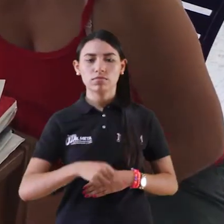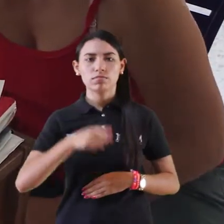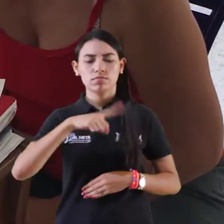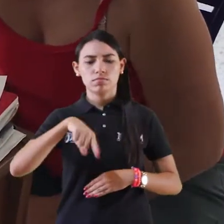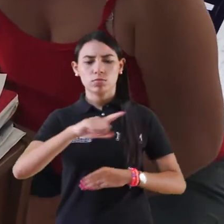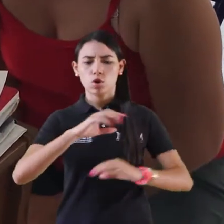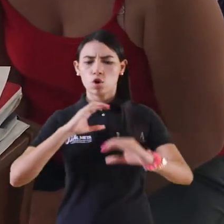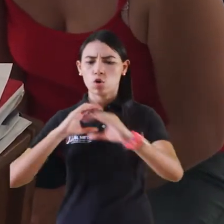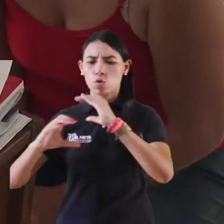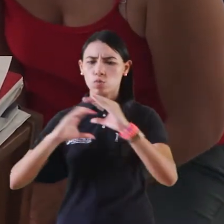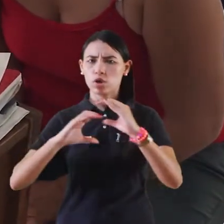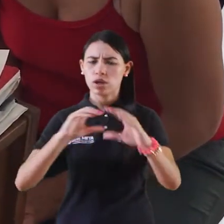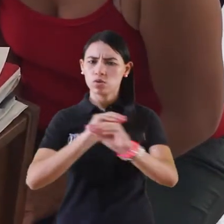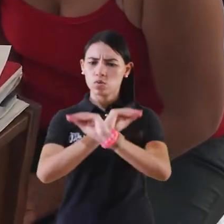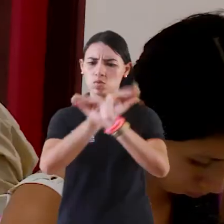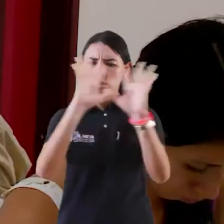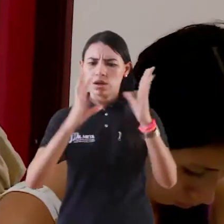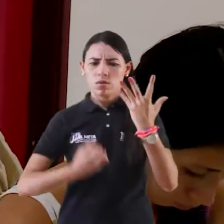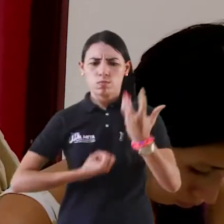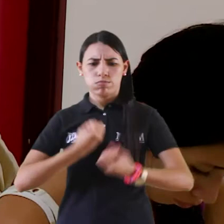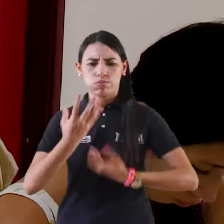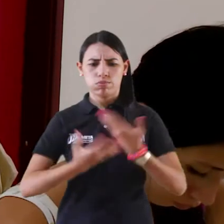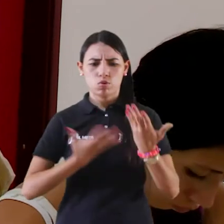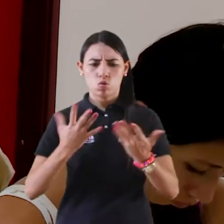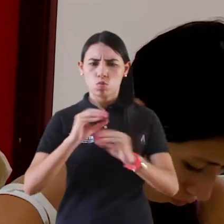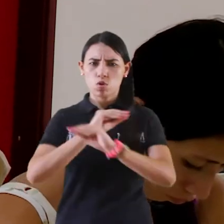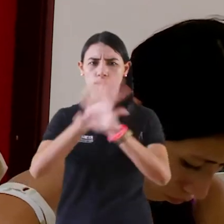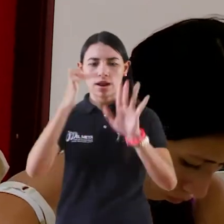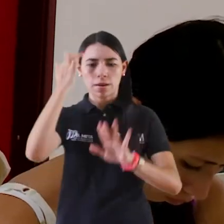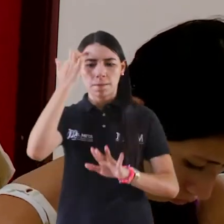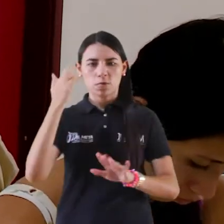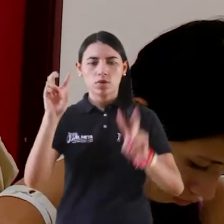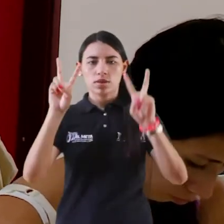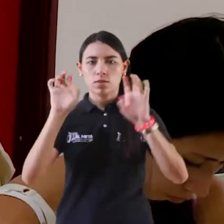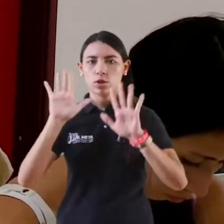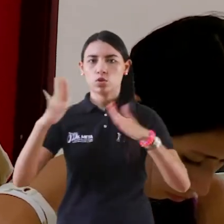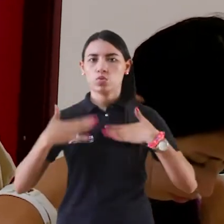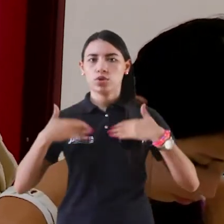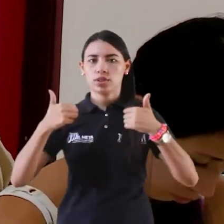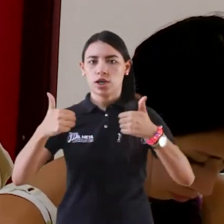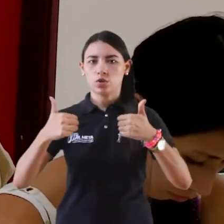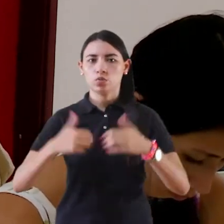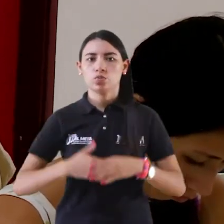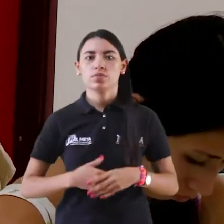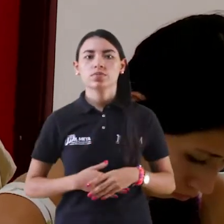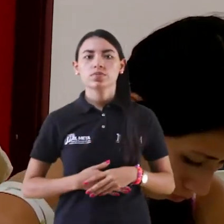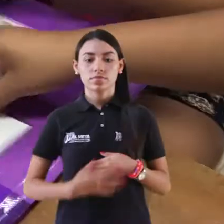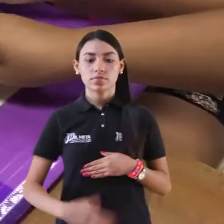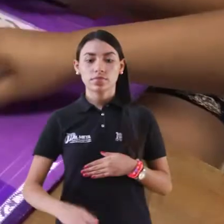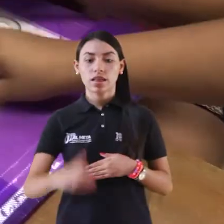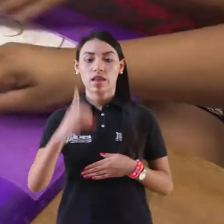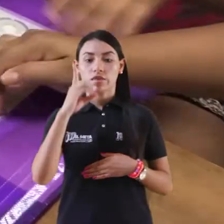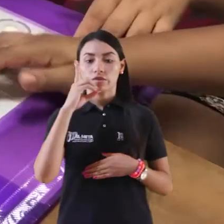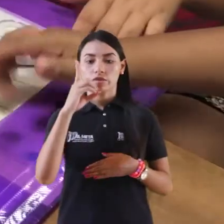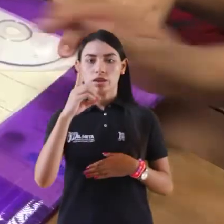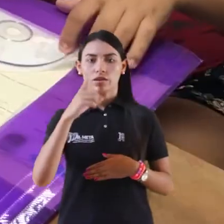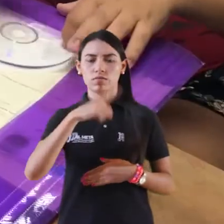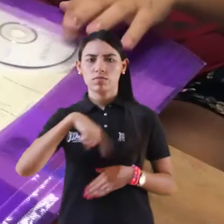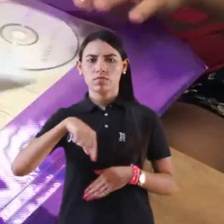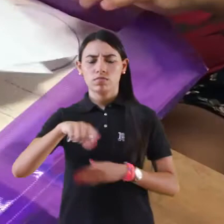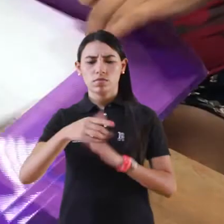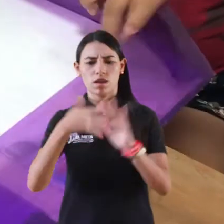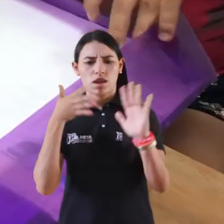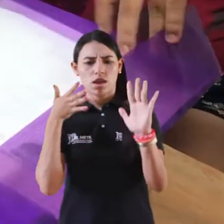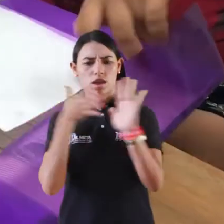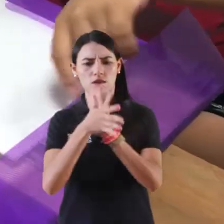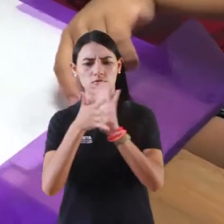una comunicación plena, permanente, expresa y clara con el profesional de la salud tratante. A obtener una